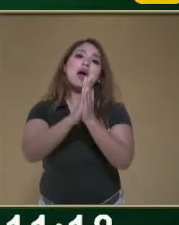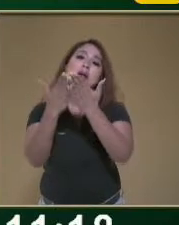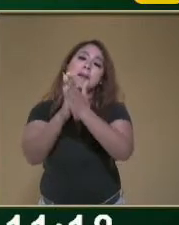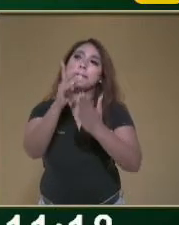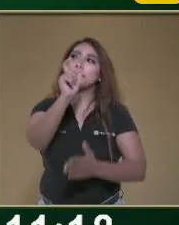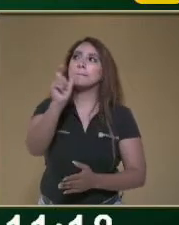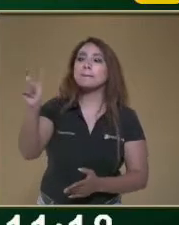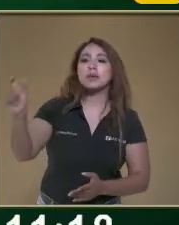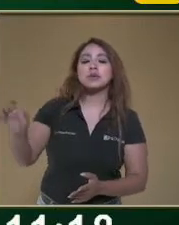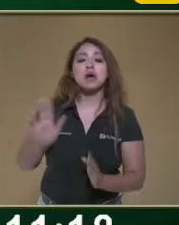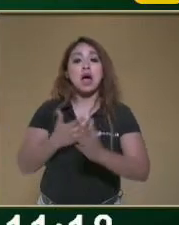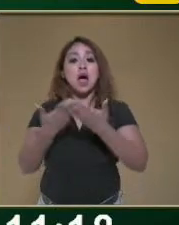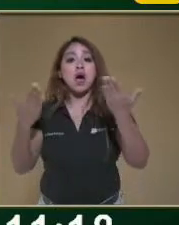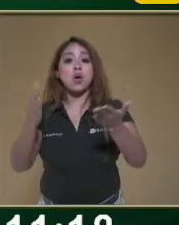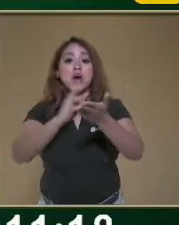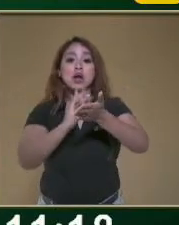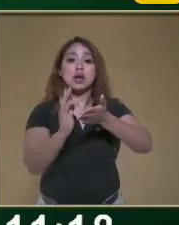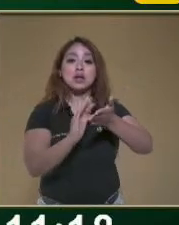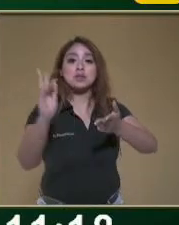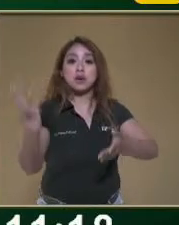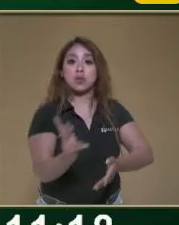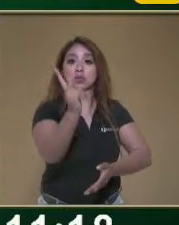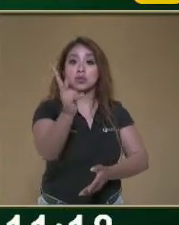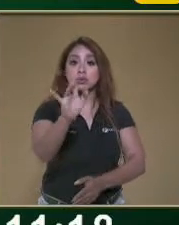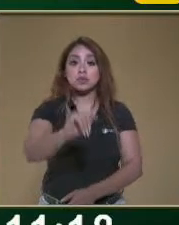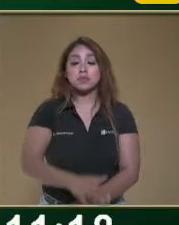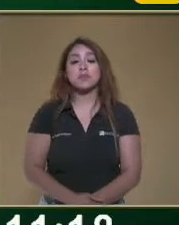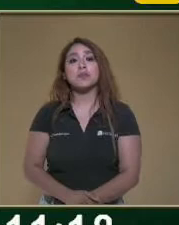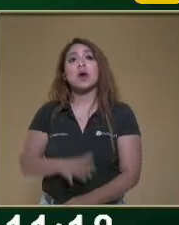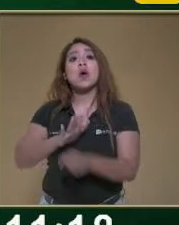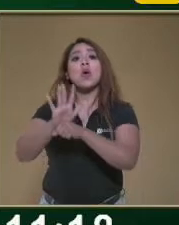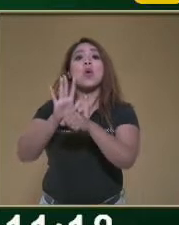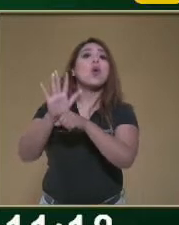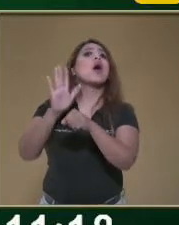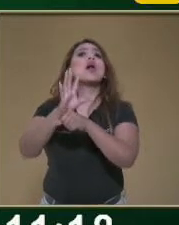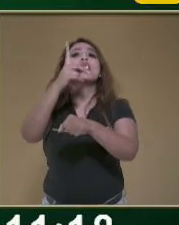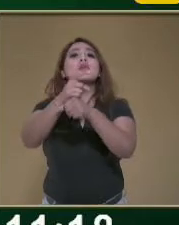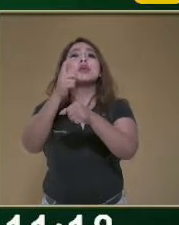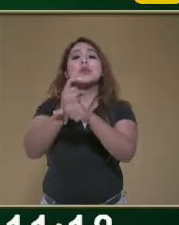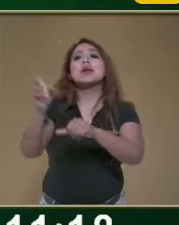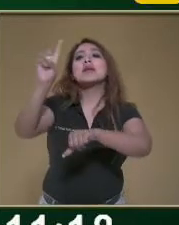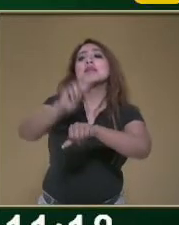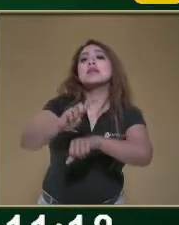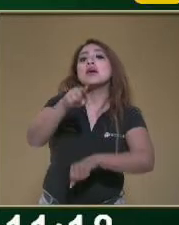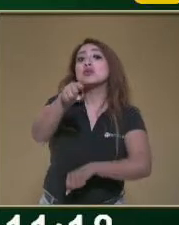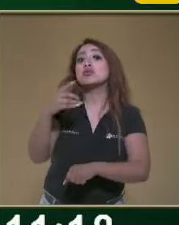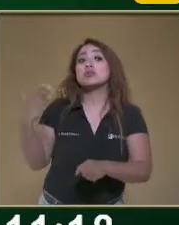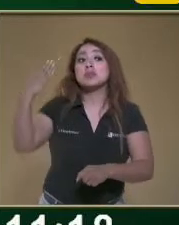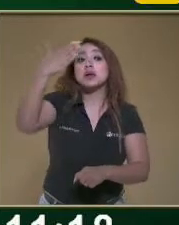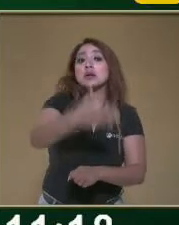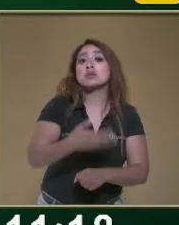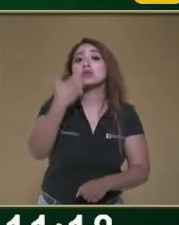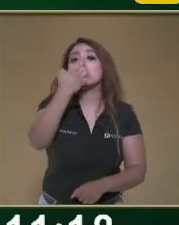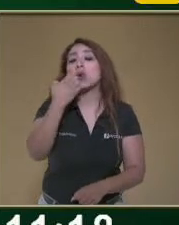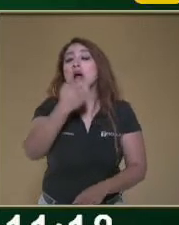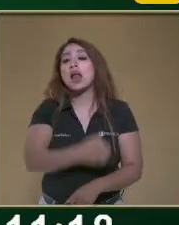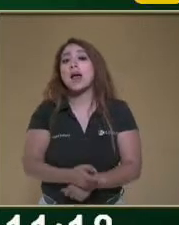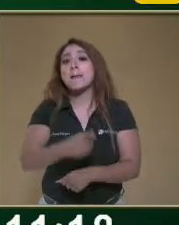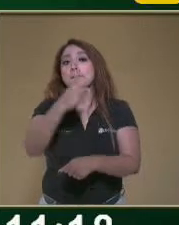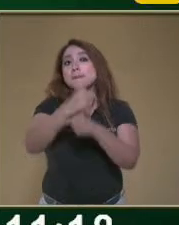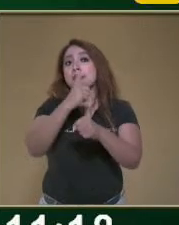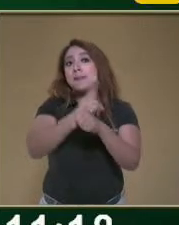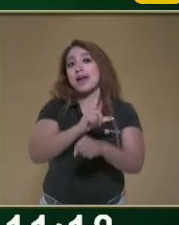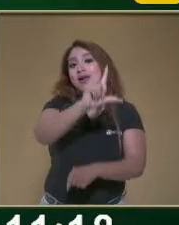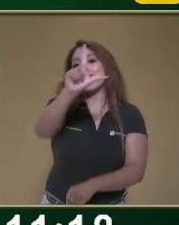vamos a leer las preguntas que vienen ahí. ¿Cuál es el primer día que van a la escuela, maestra Ana? El primer día es el